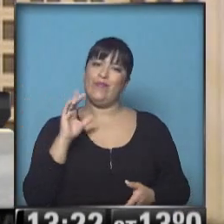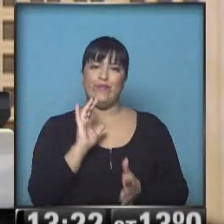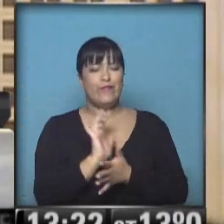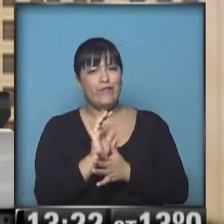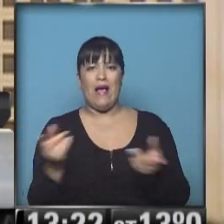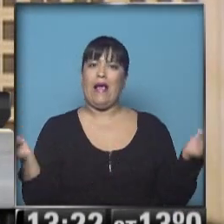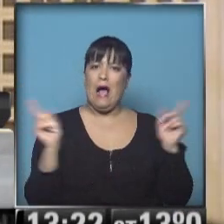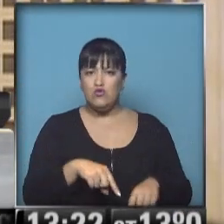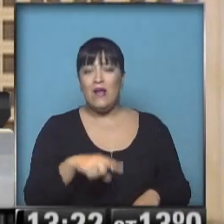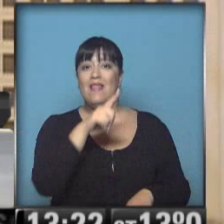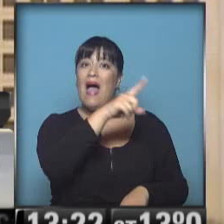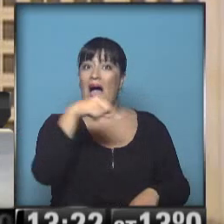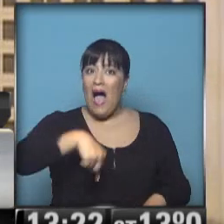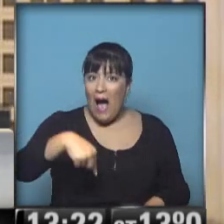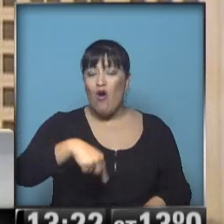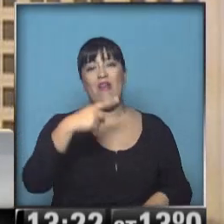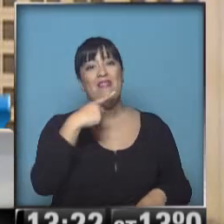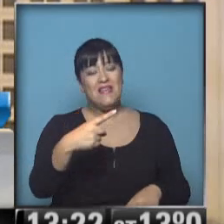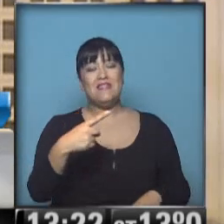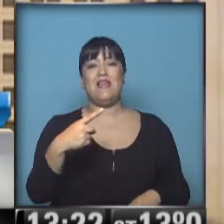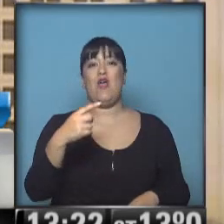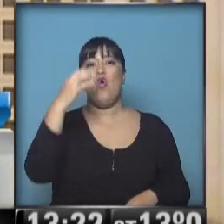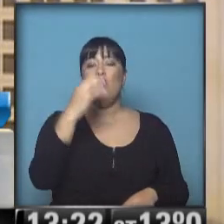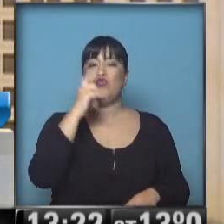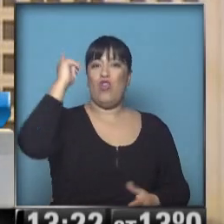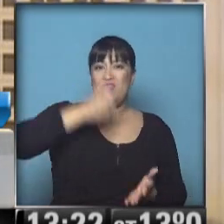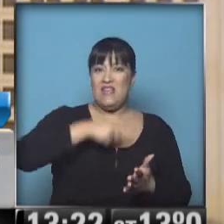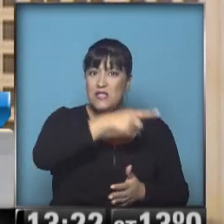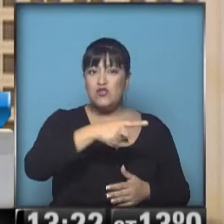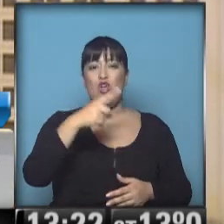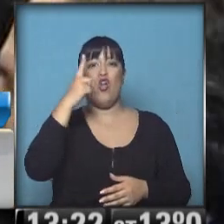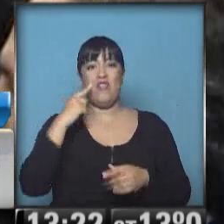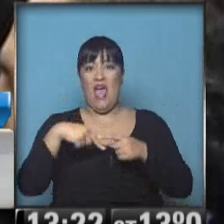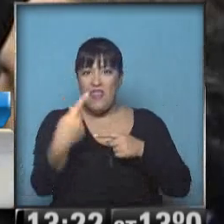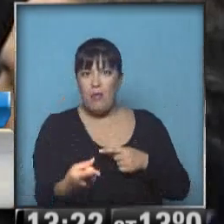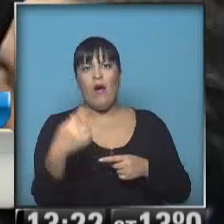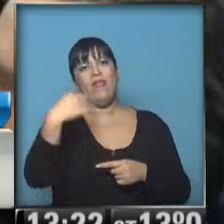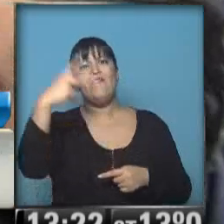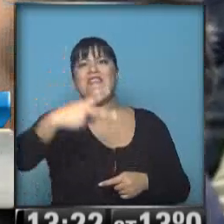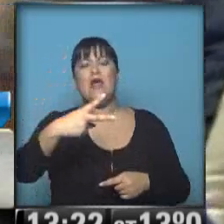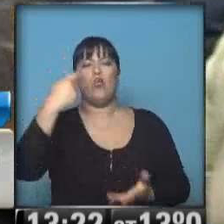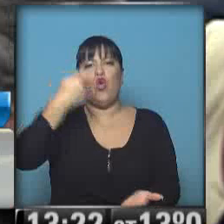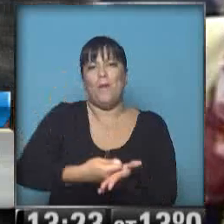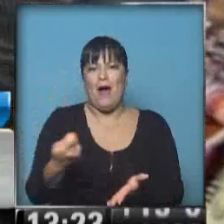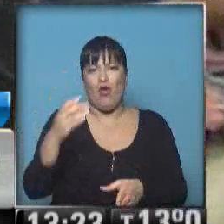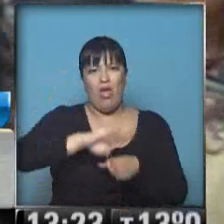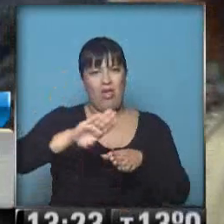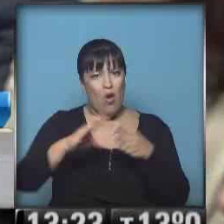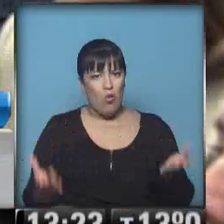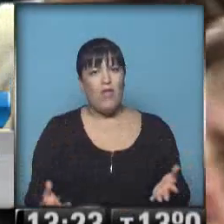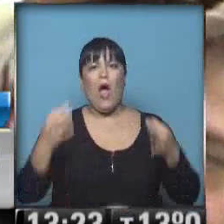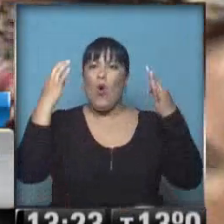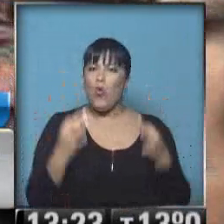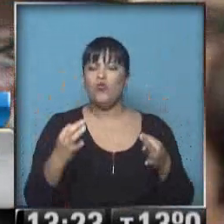el desacato es justo el día anterior a que tenemos que hacer el segundo pago. Qué justo, la